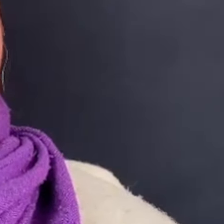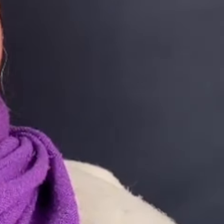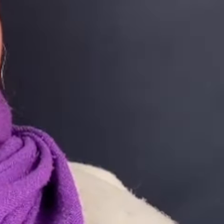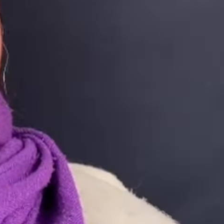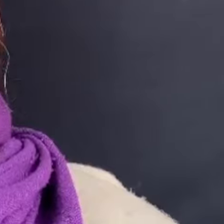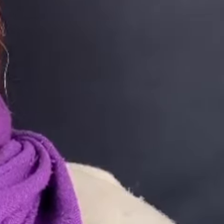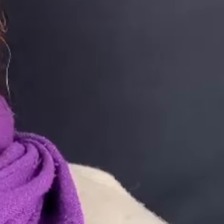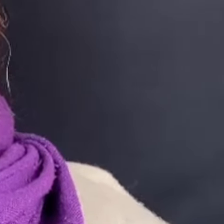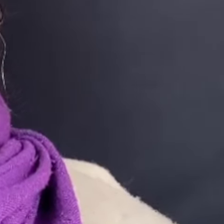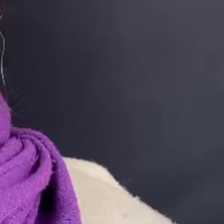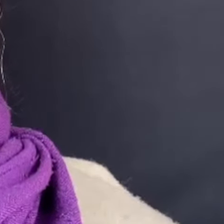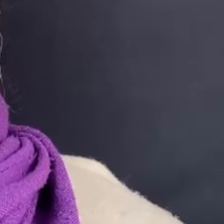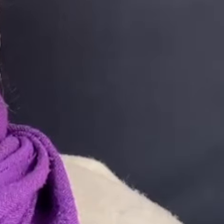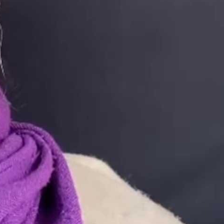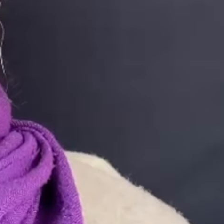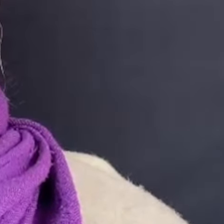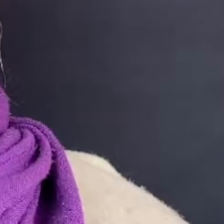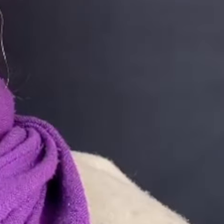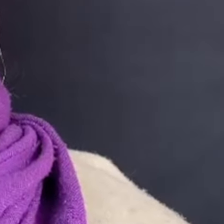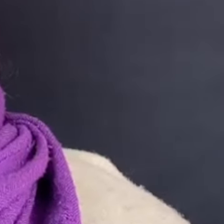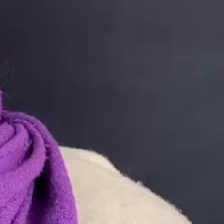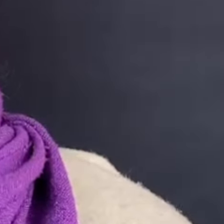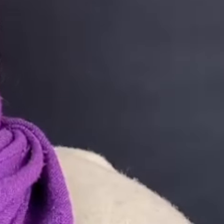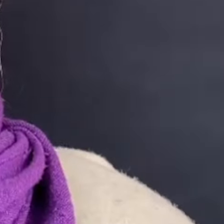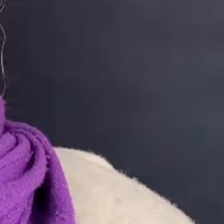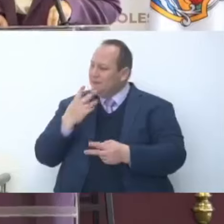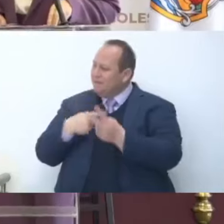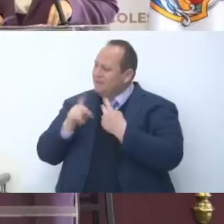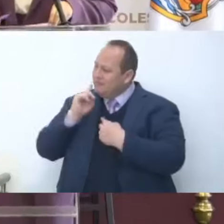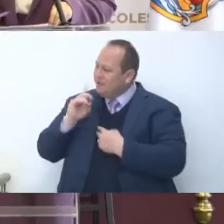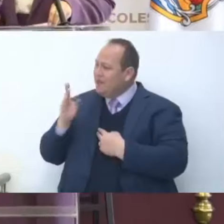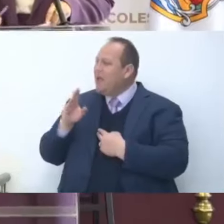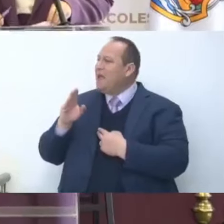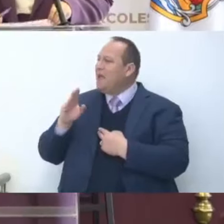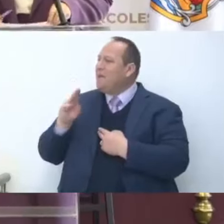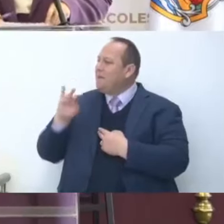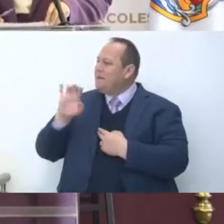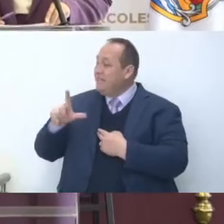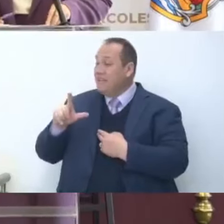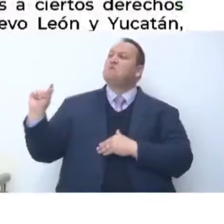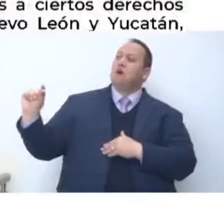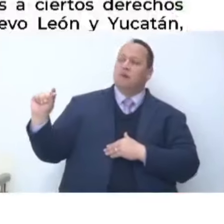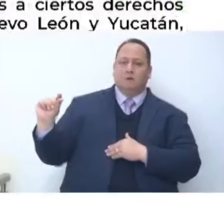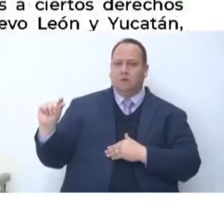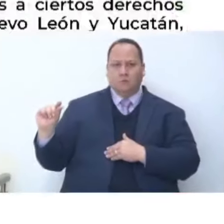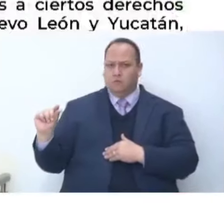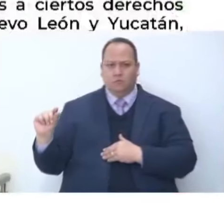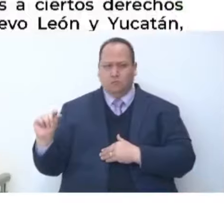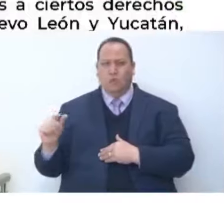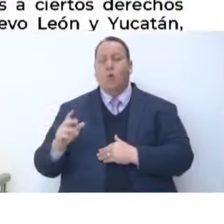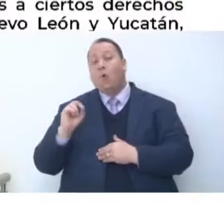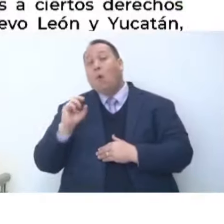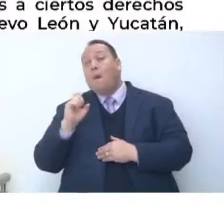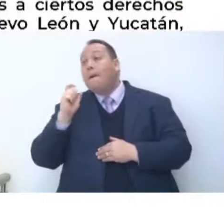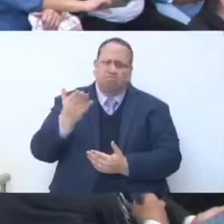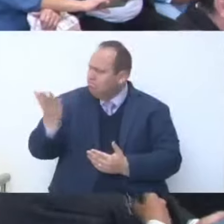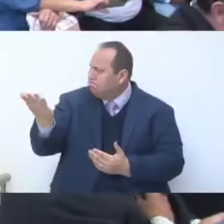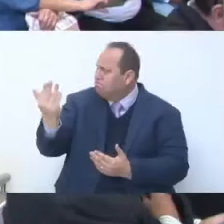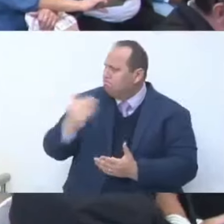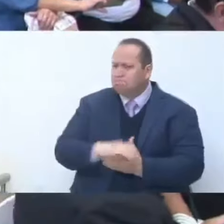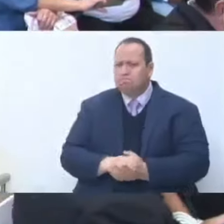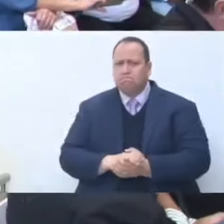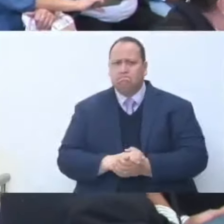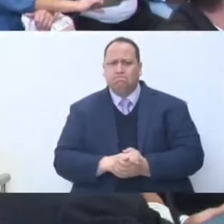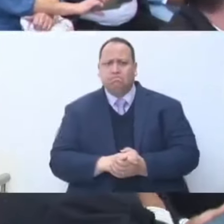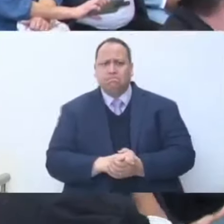se siente uno defraudado porque le has dado tanto a la institución. Ante esta situación, la diputada Michelle Salas presentará la